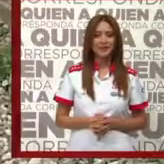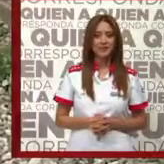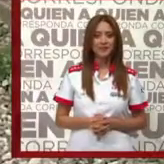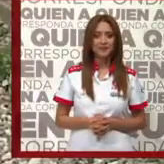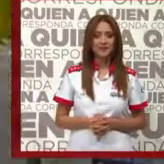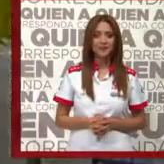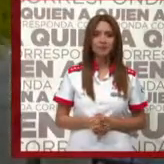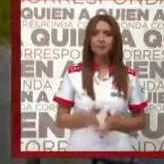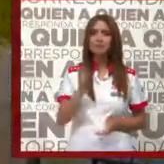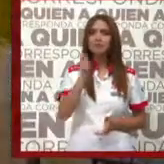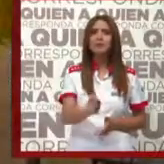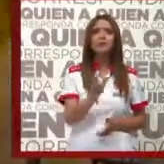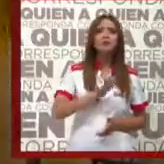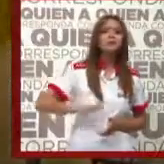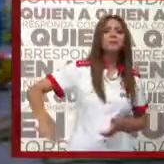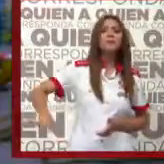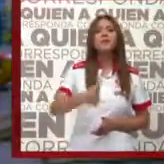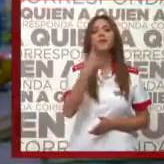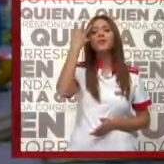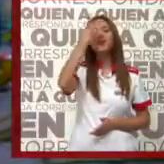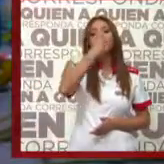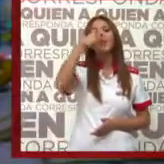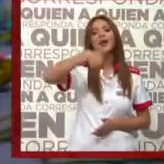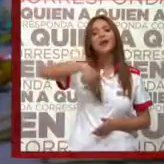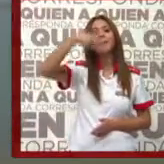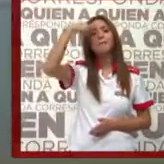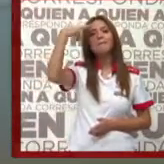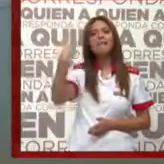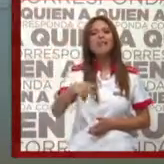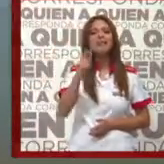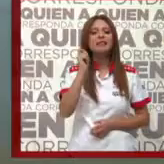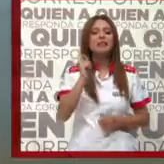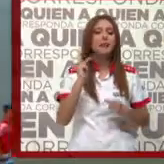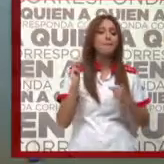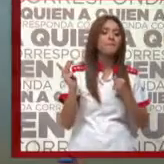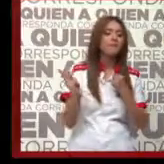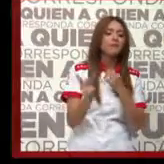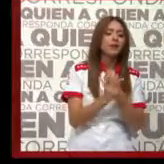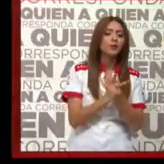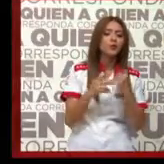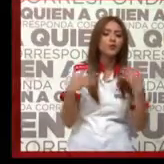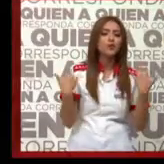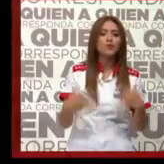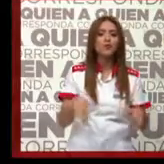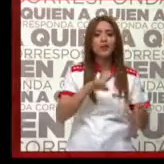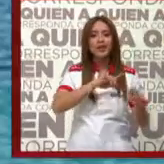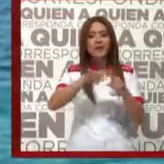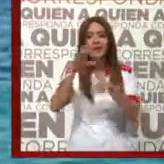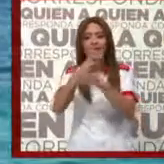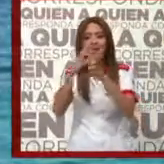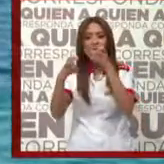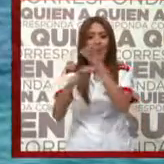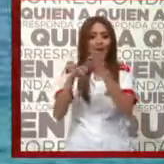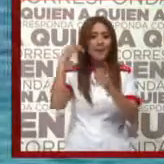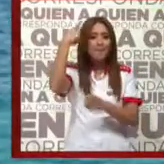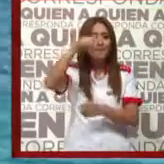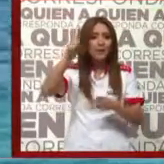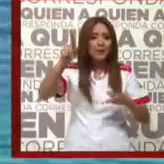estos son los maravillosos paisajes de méxico un país inmensamente rico en atractivos turísticos